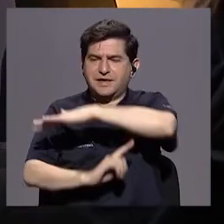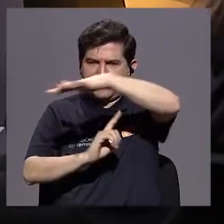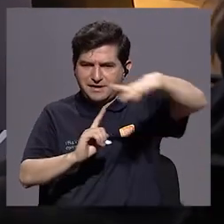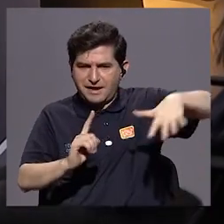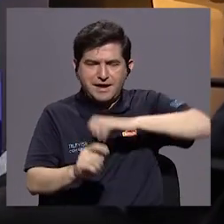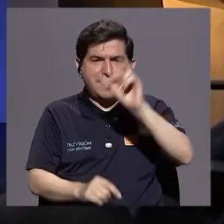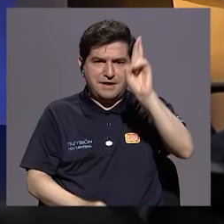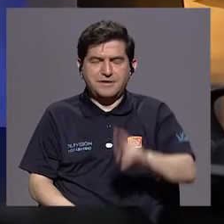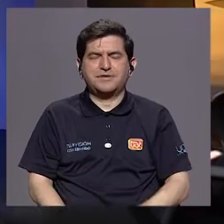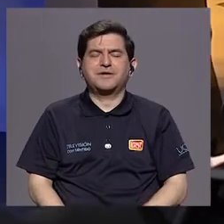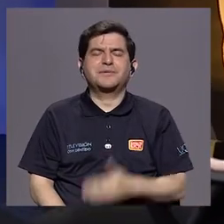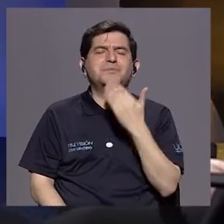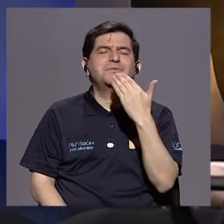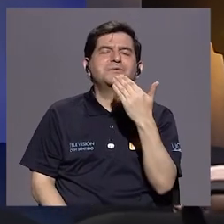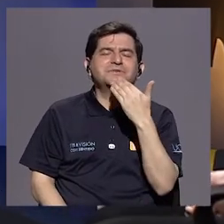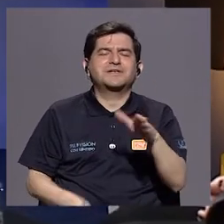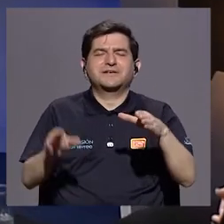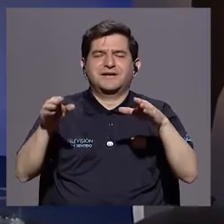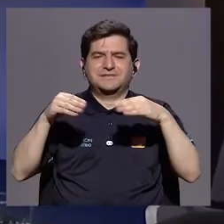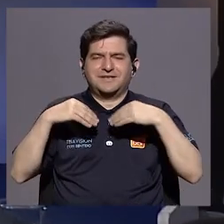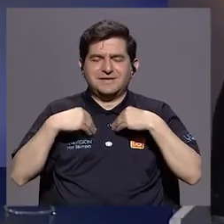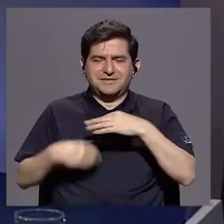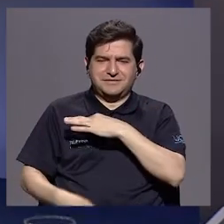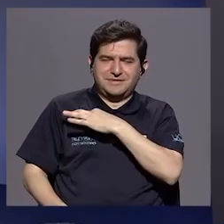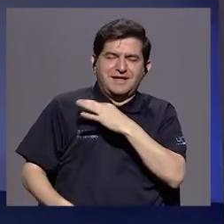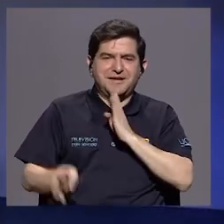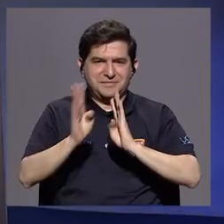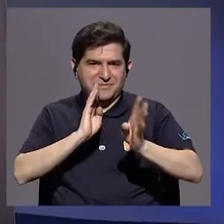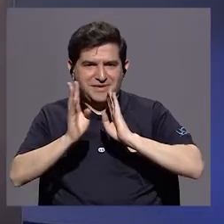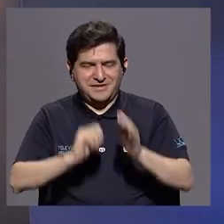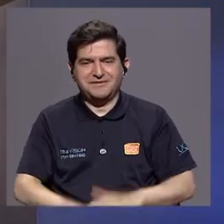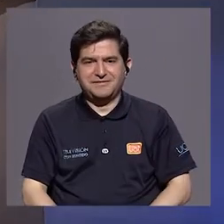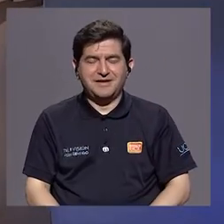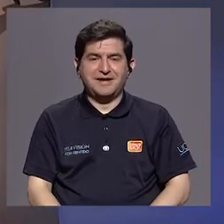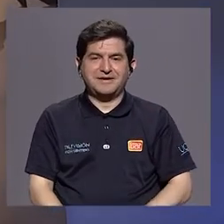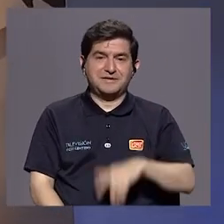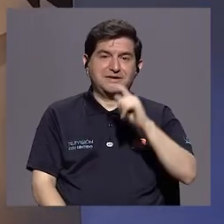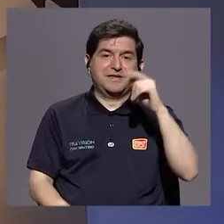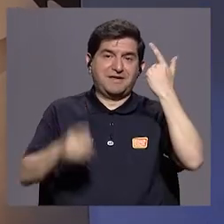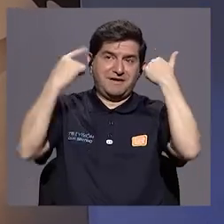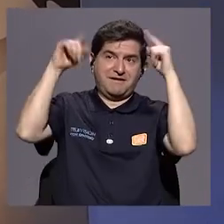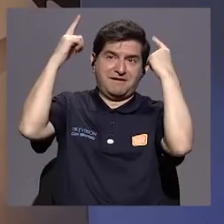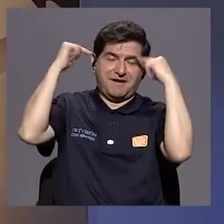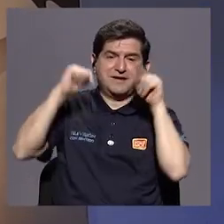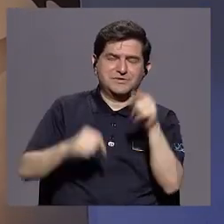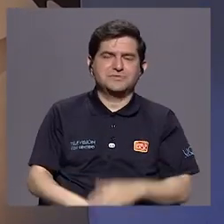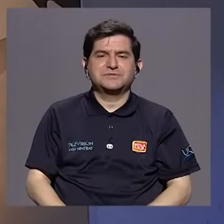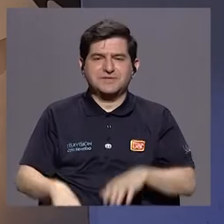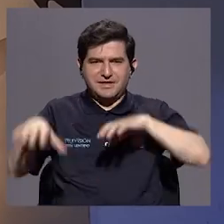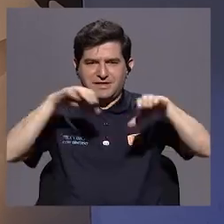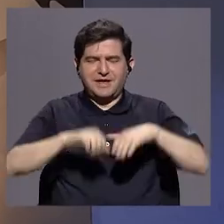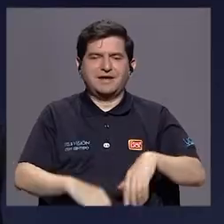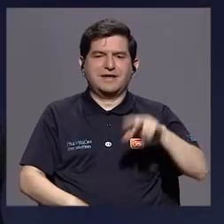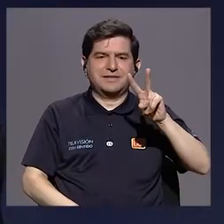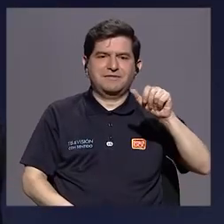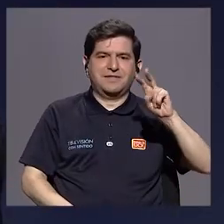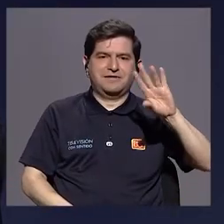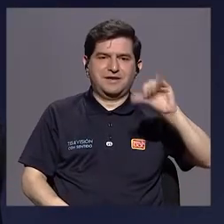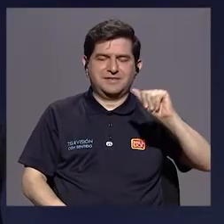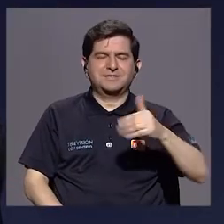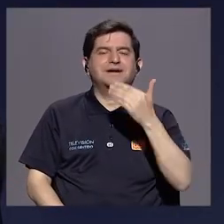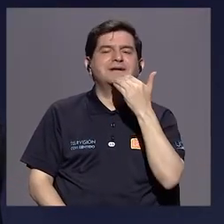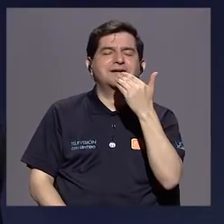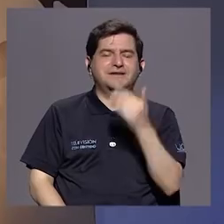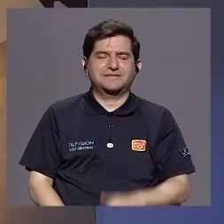costarricense paz muchas gracias por aceptar nuestra invitación a conversar y te deseamos muchos éxitos en la bienal de venecia muchísimas gracias